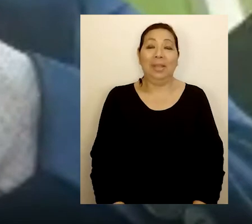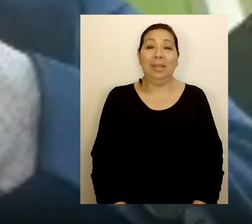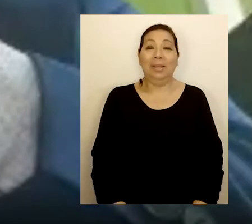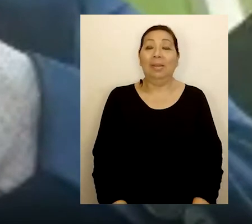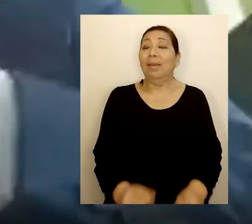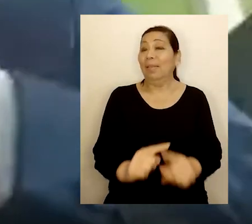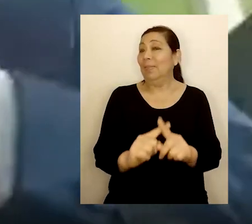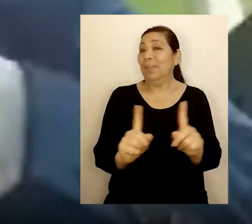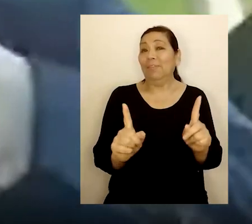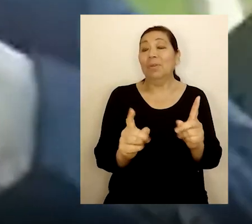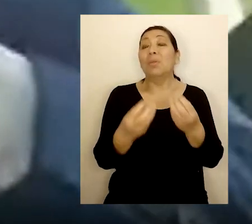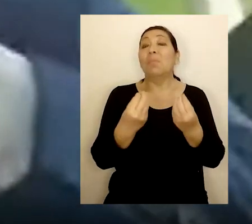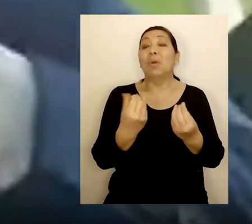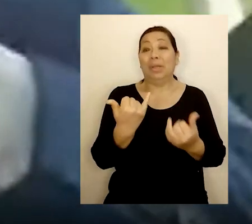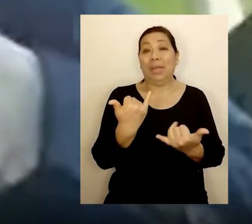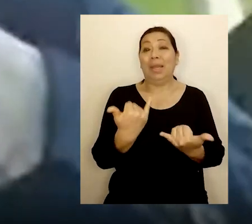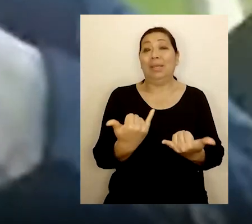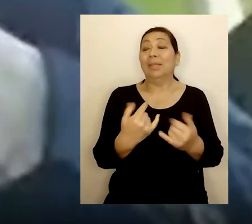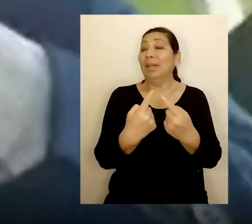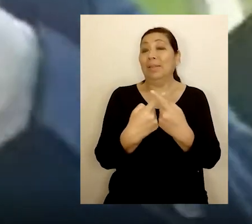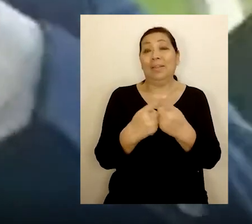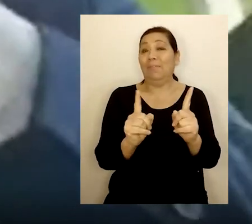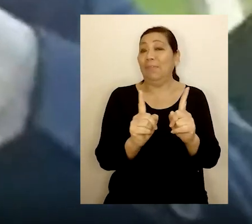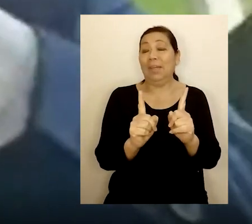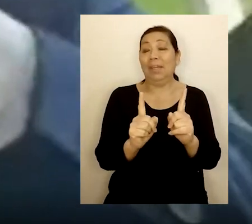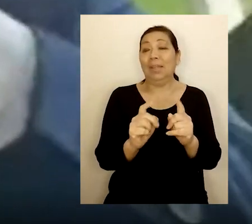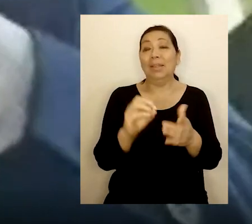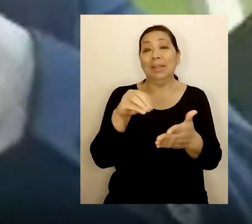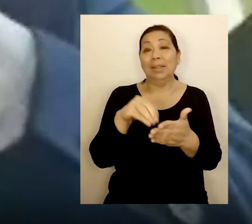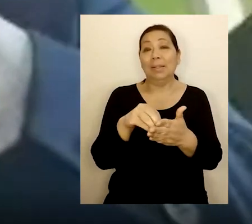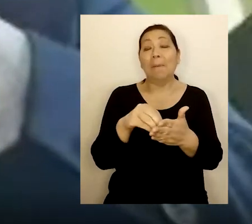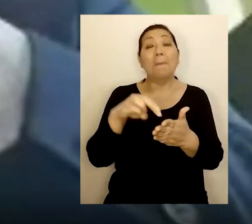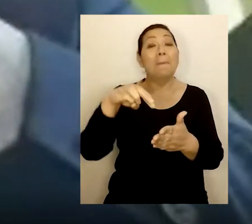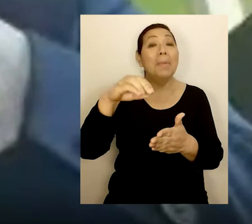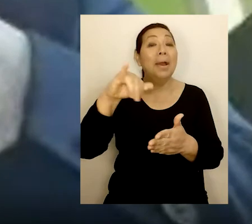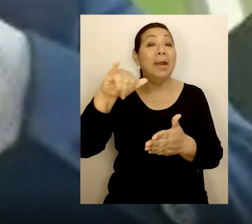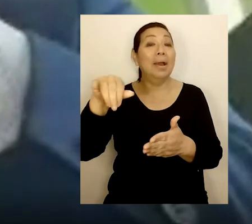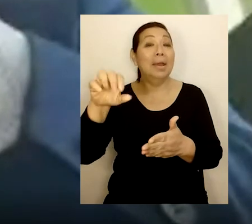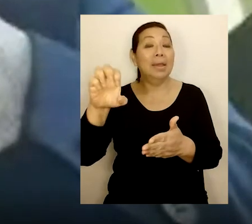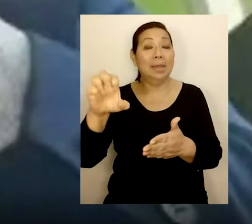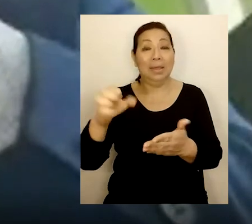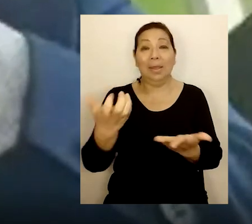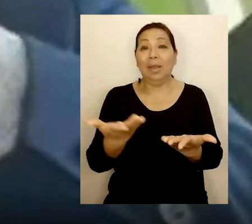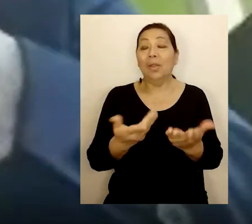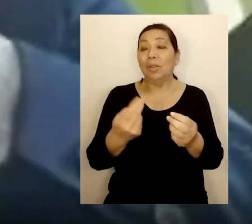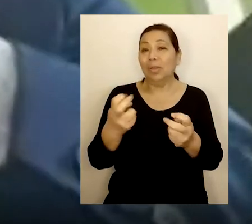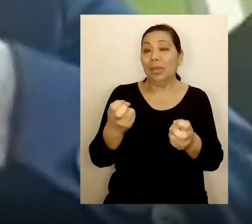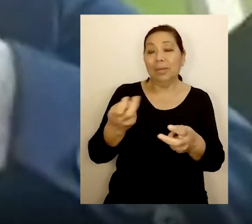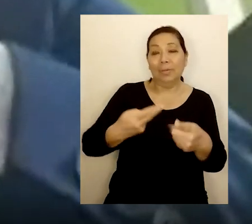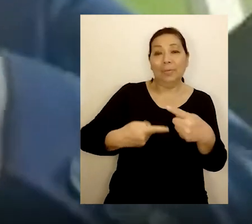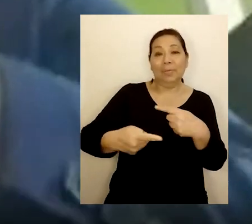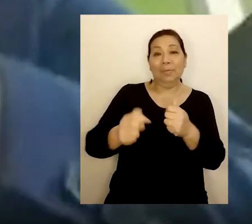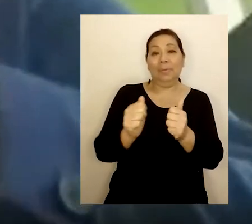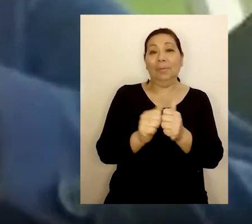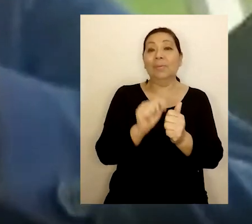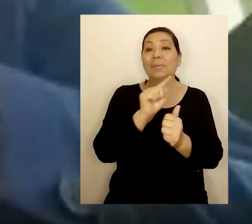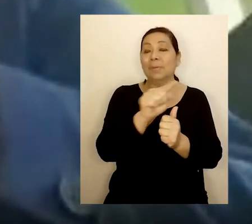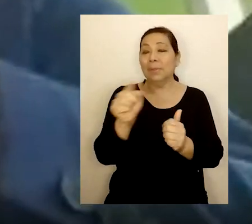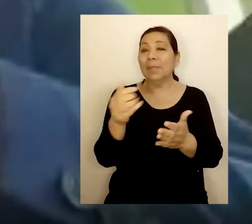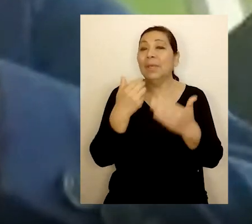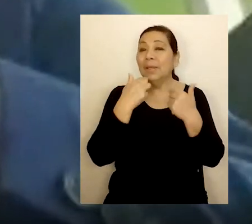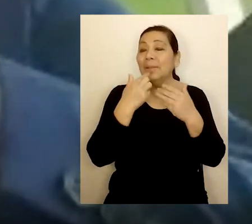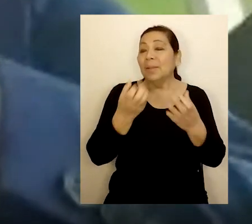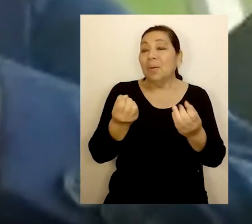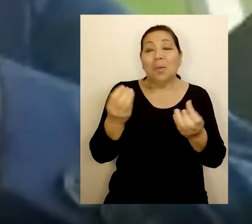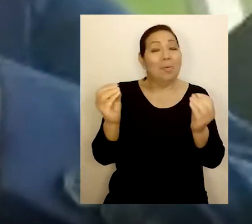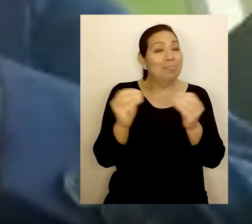caso distinto, porque ahí era diferente en el caso de MAGES, porque justamente era sobre temas de impacto ambiental, de que ahí sí